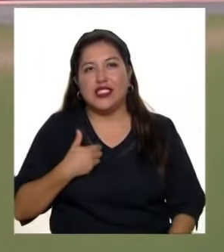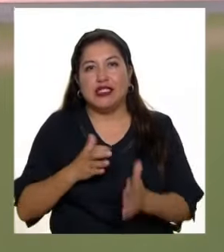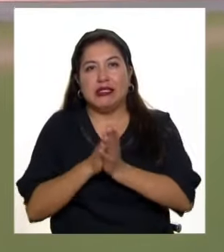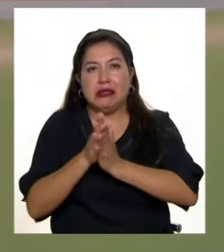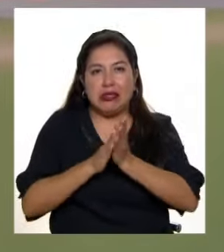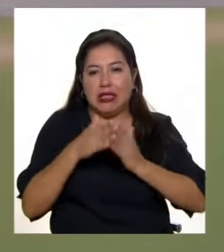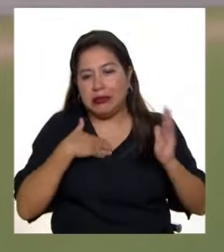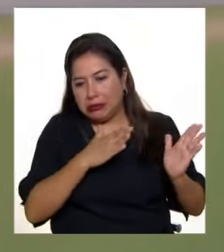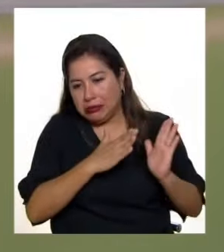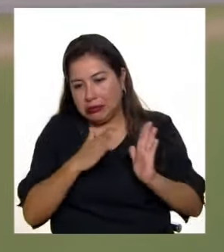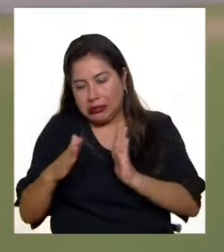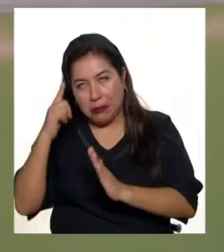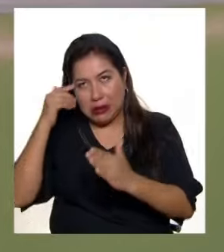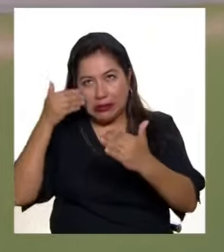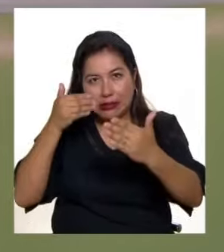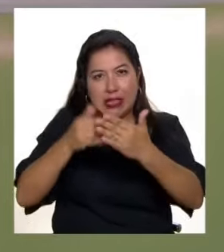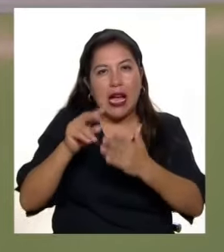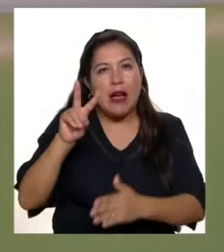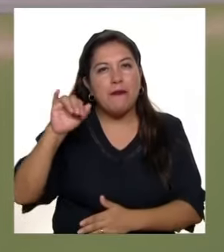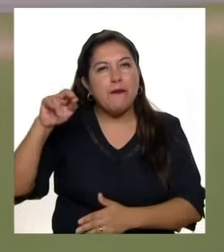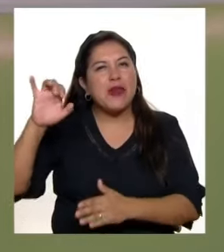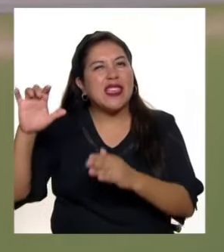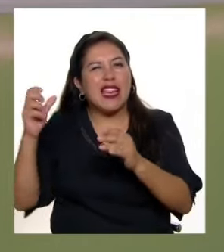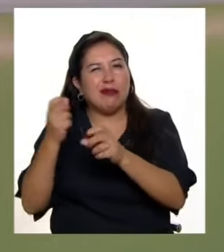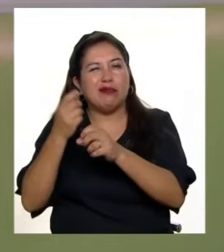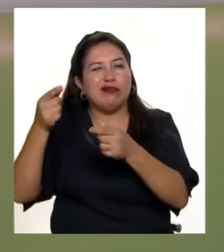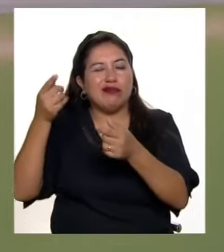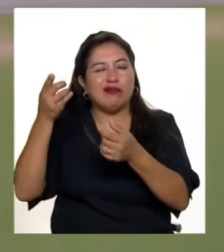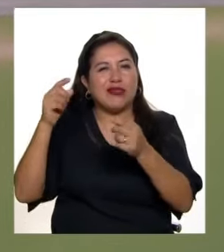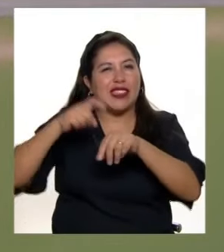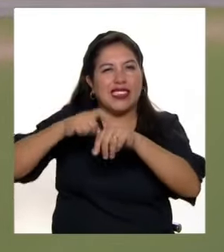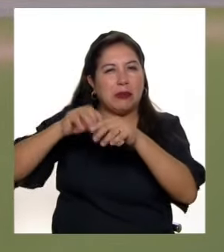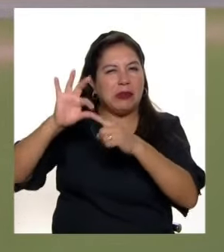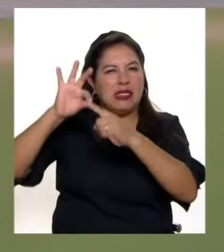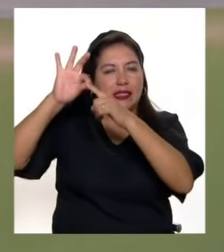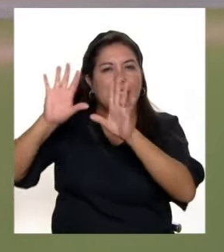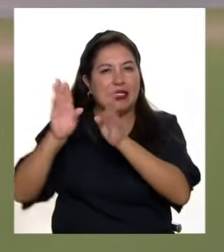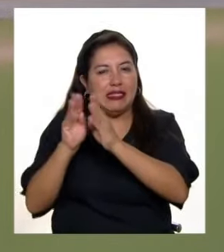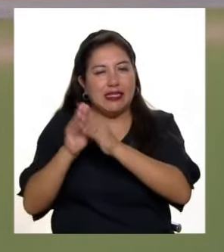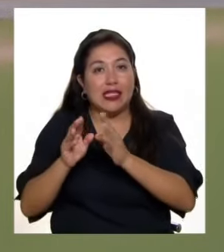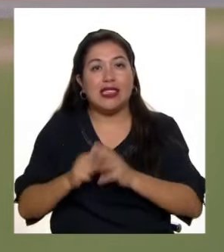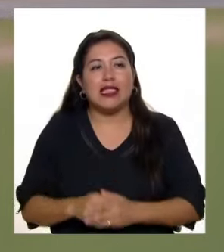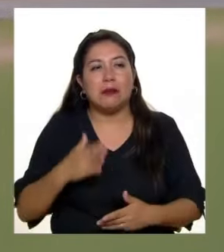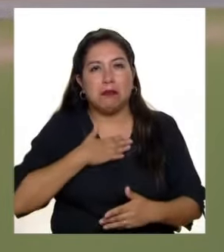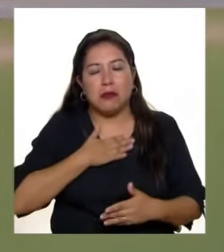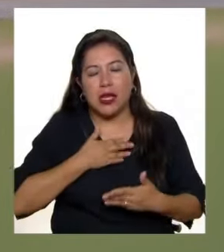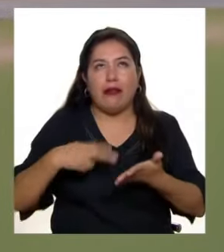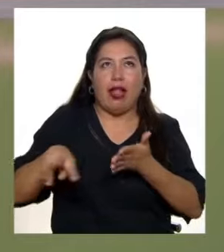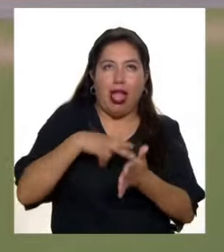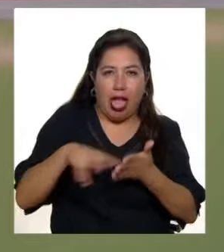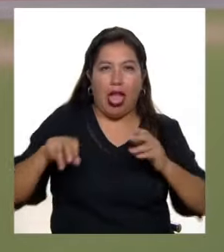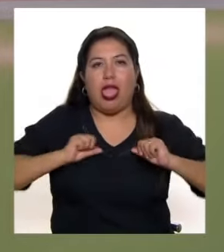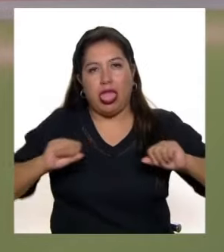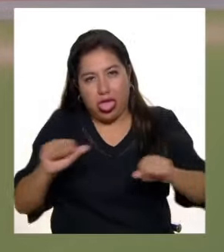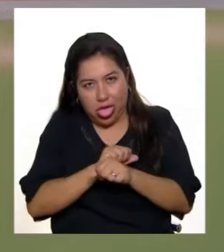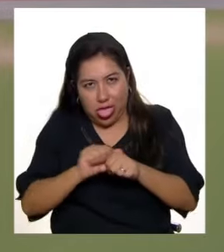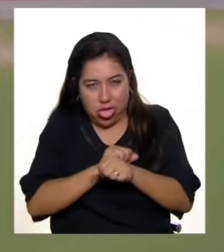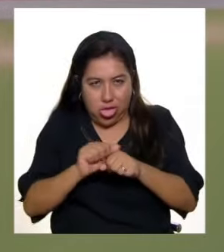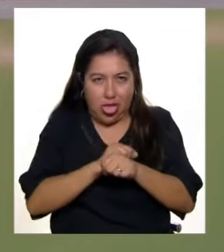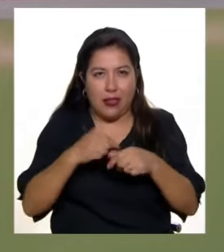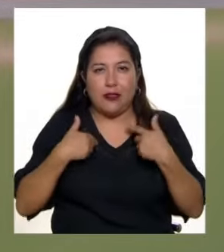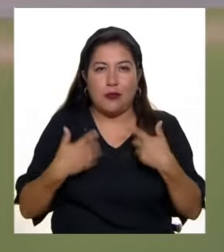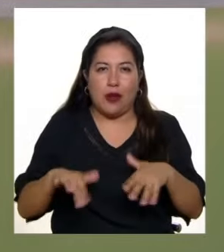para Viña y pues me estoy lanzando con una canción que es fuerte a nivel interpretativo y de baile. Entonces